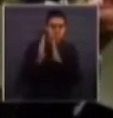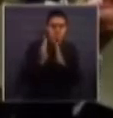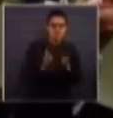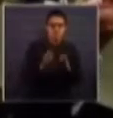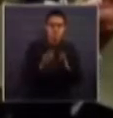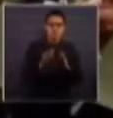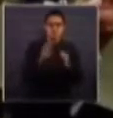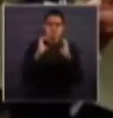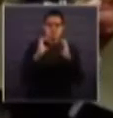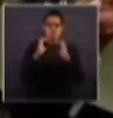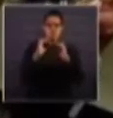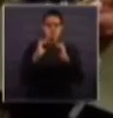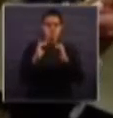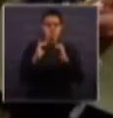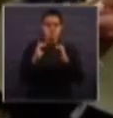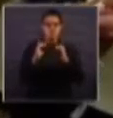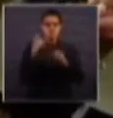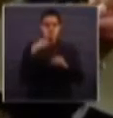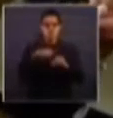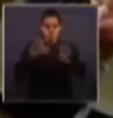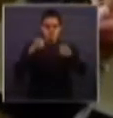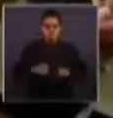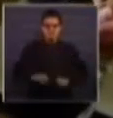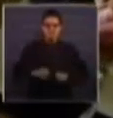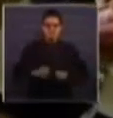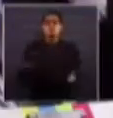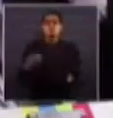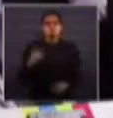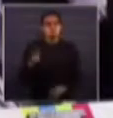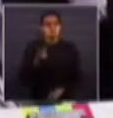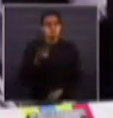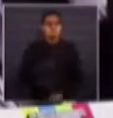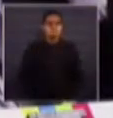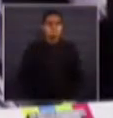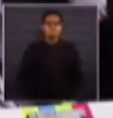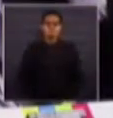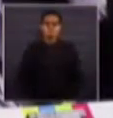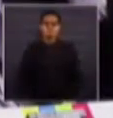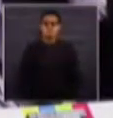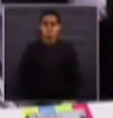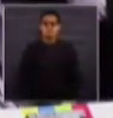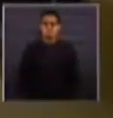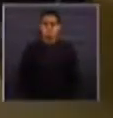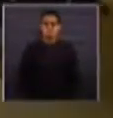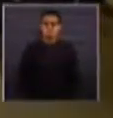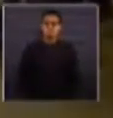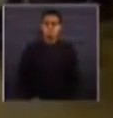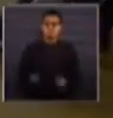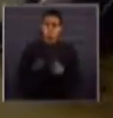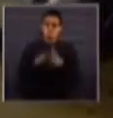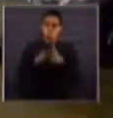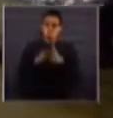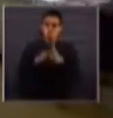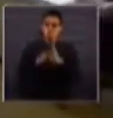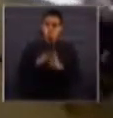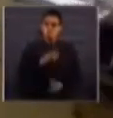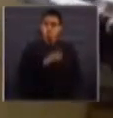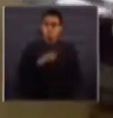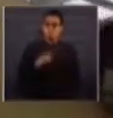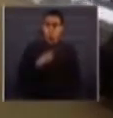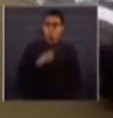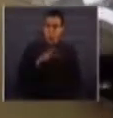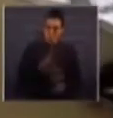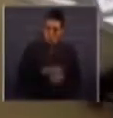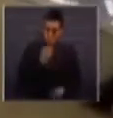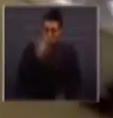usted está focalizando. Además, están desvinculados. Primero que nada, habrá que señalar que precisamente esos